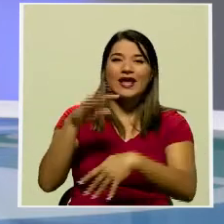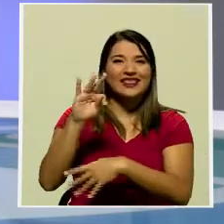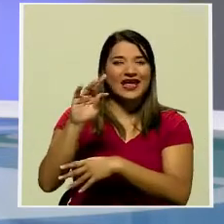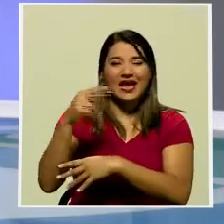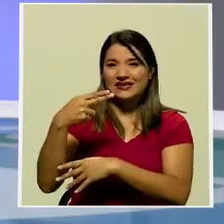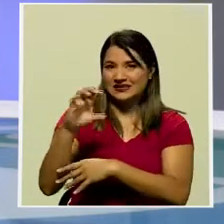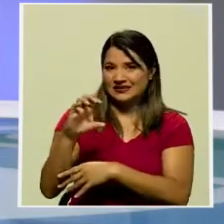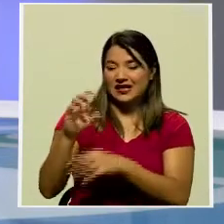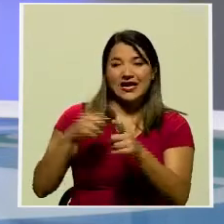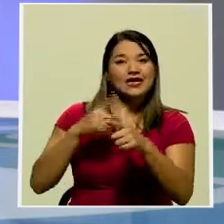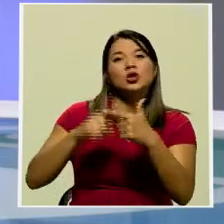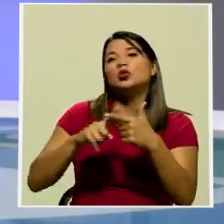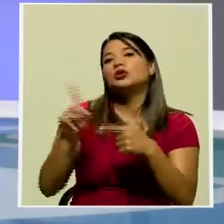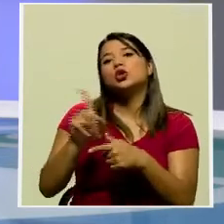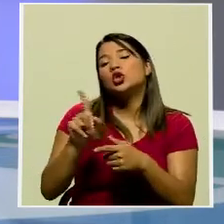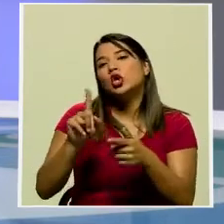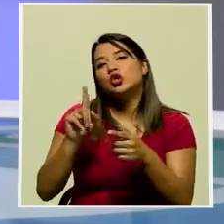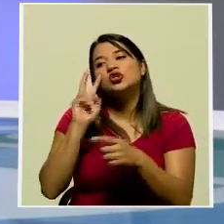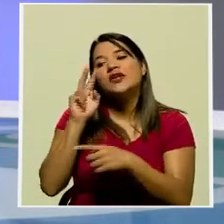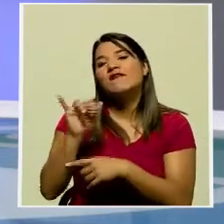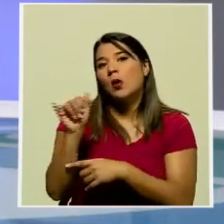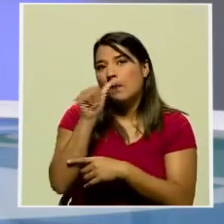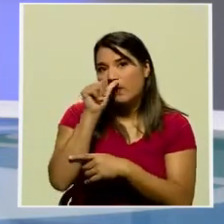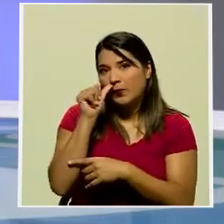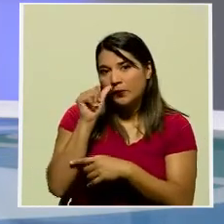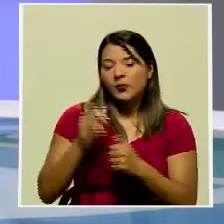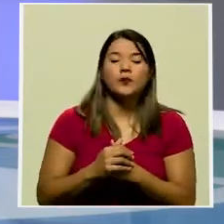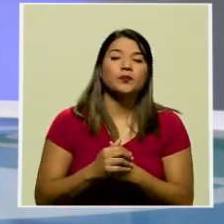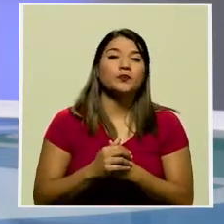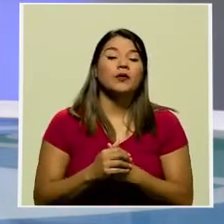el debate está planteado. A las